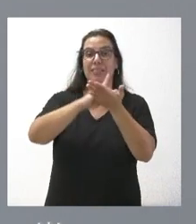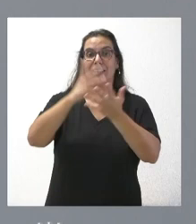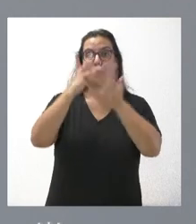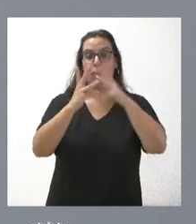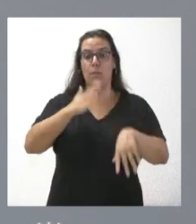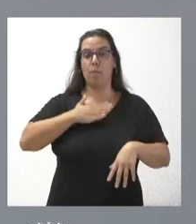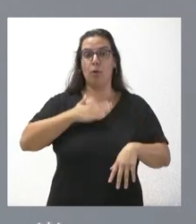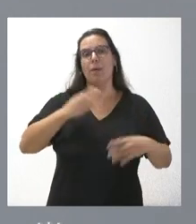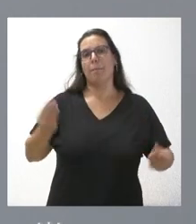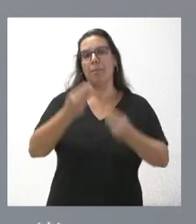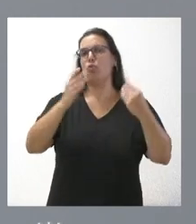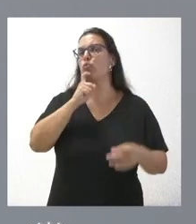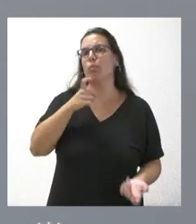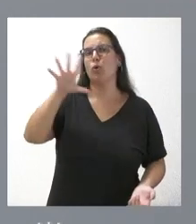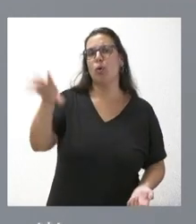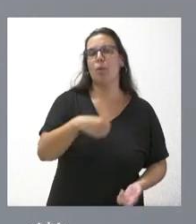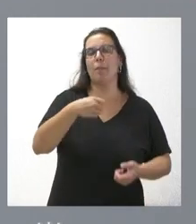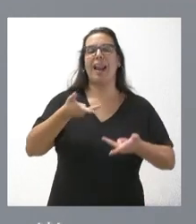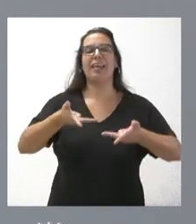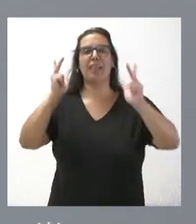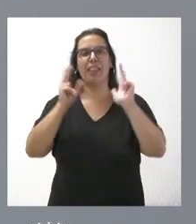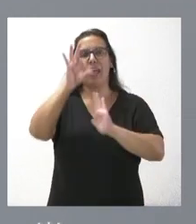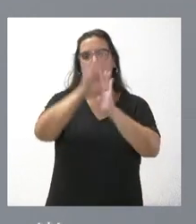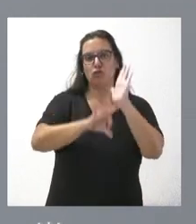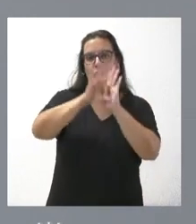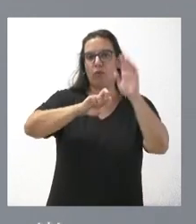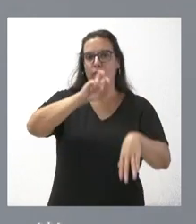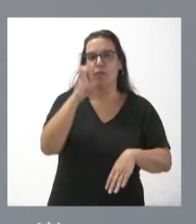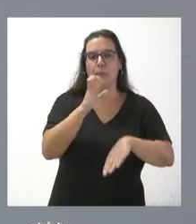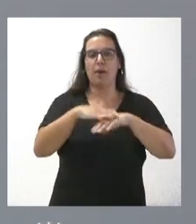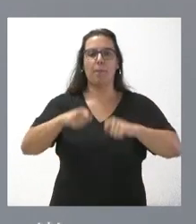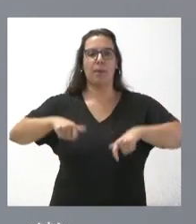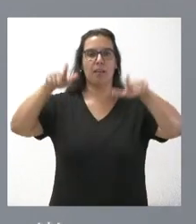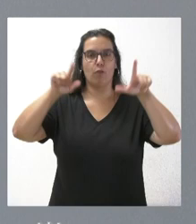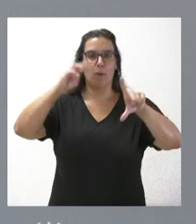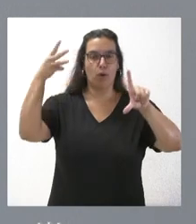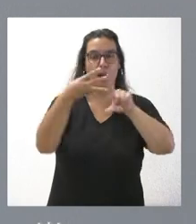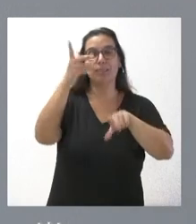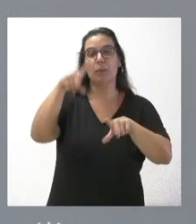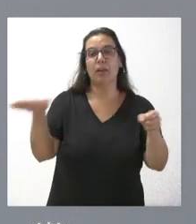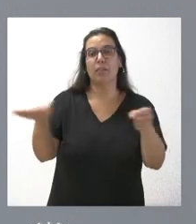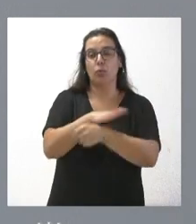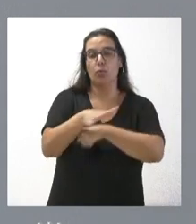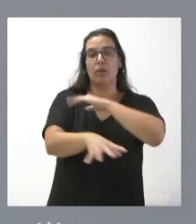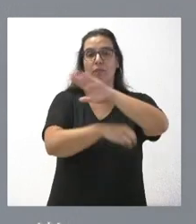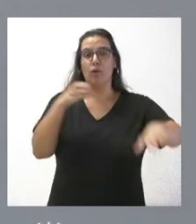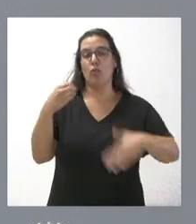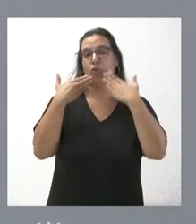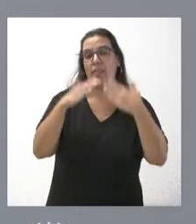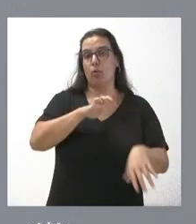autonómica mediante la compra de nuevas licencias de software para la plataforma online, financiado también en este caso con fondos